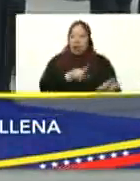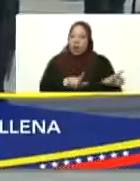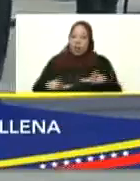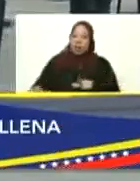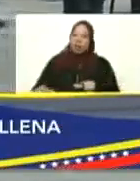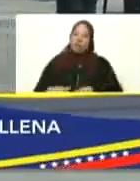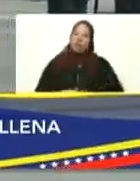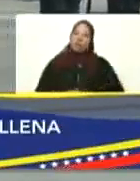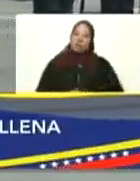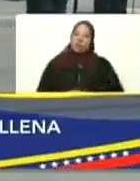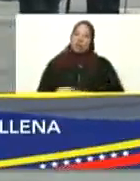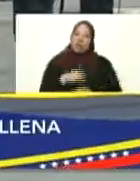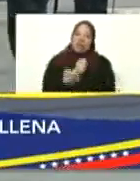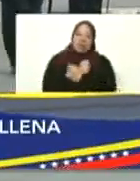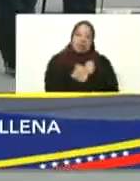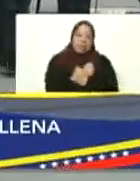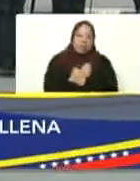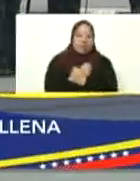llena de entrega,